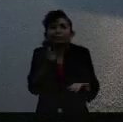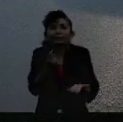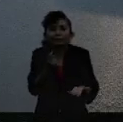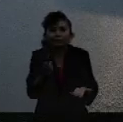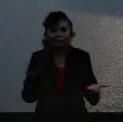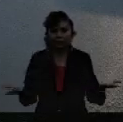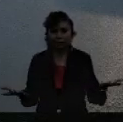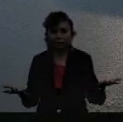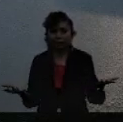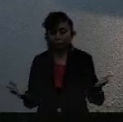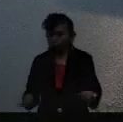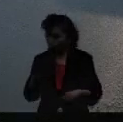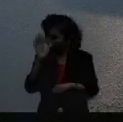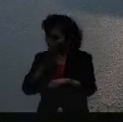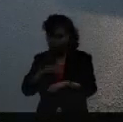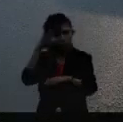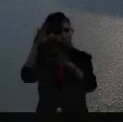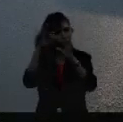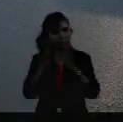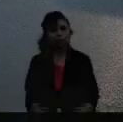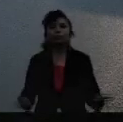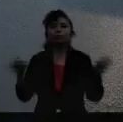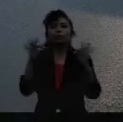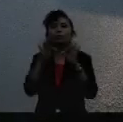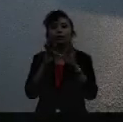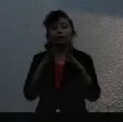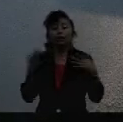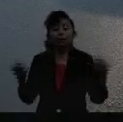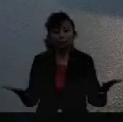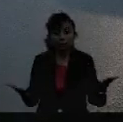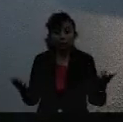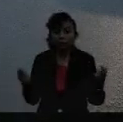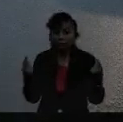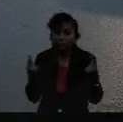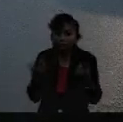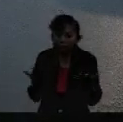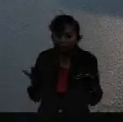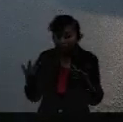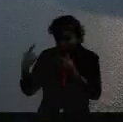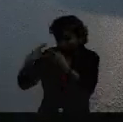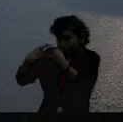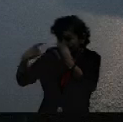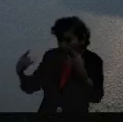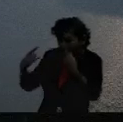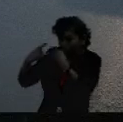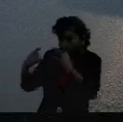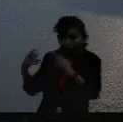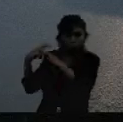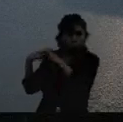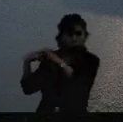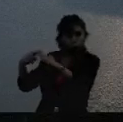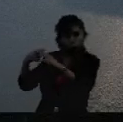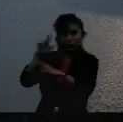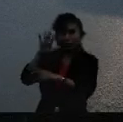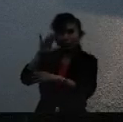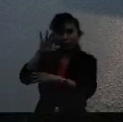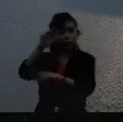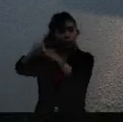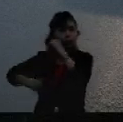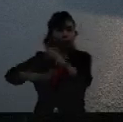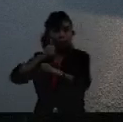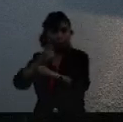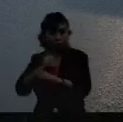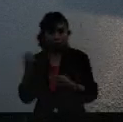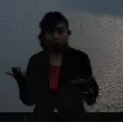públicas más importantes de este este siglo y quedan en la historia de estos 50 años esas obras